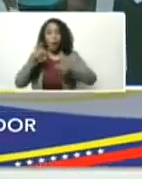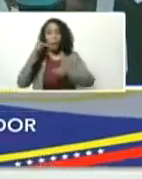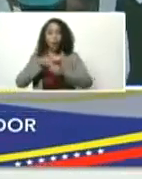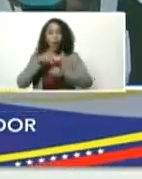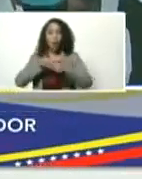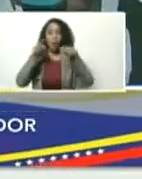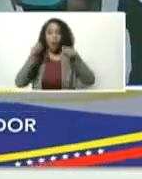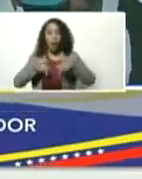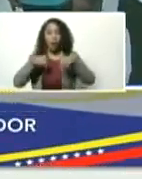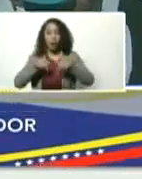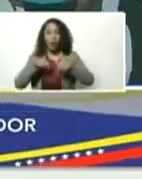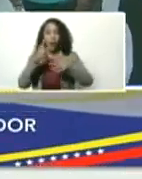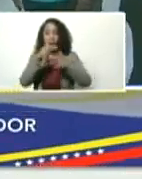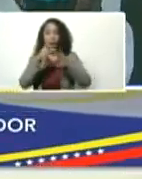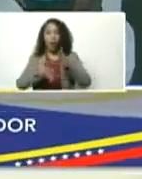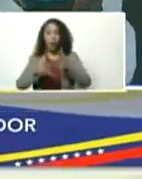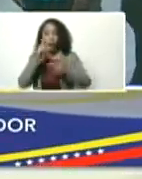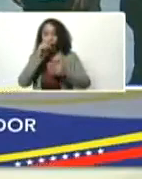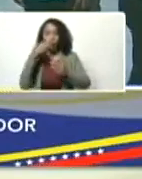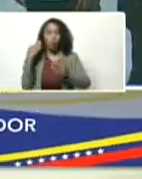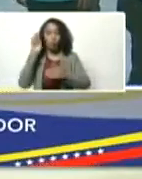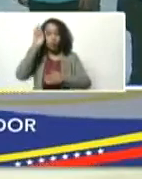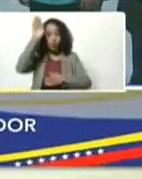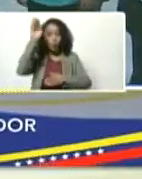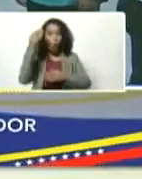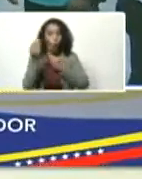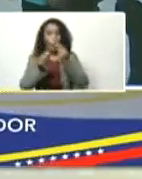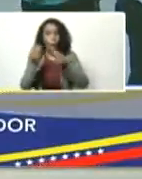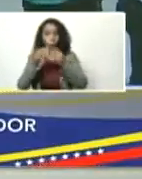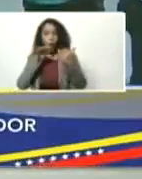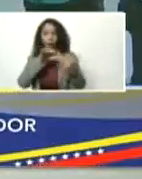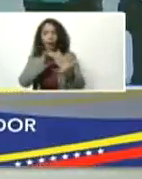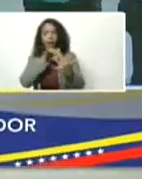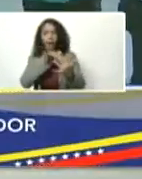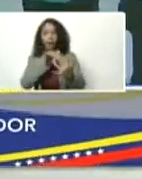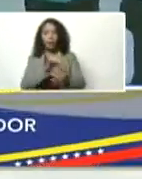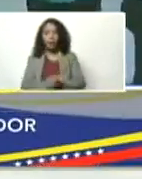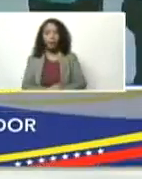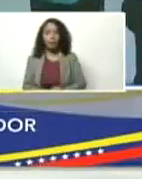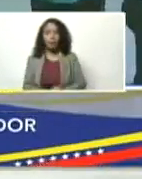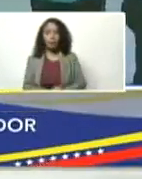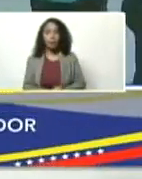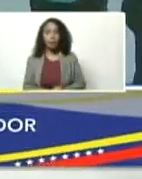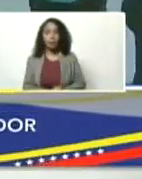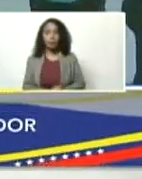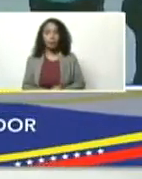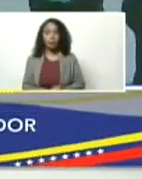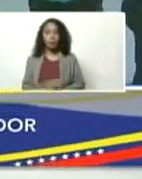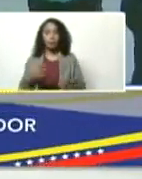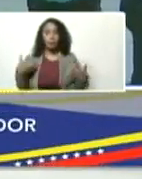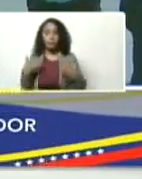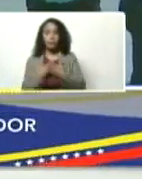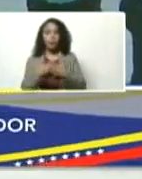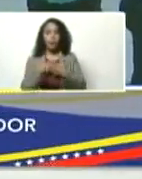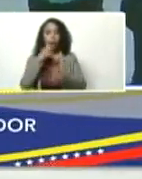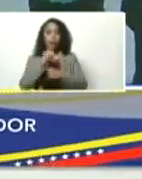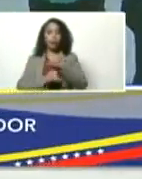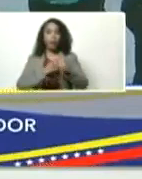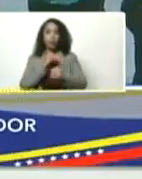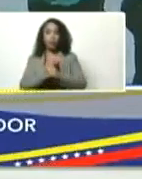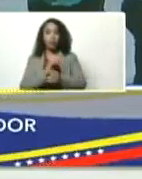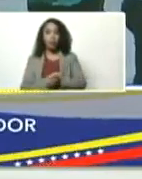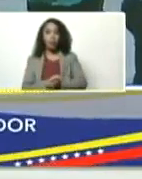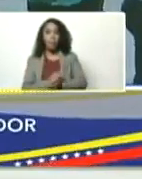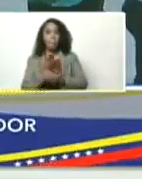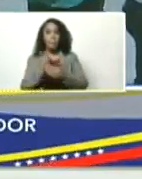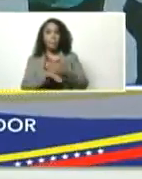de aquí a varios años, todo lo que es la guerra y el conflicto internacional,